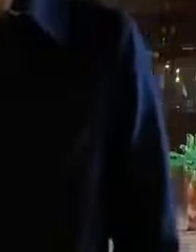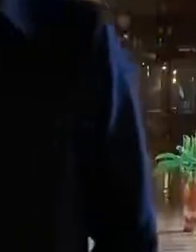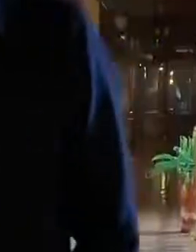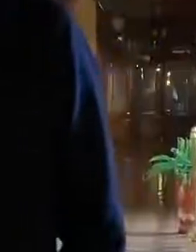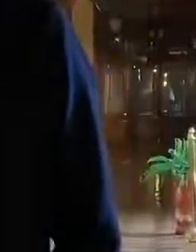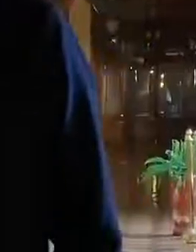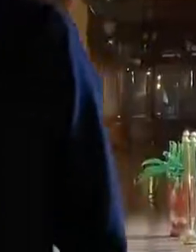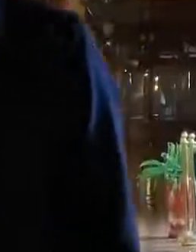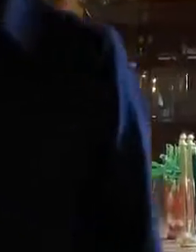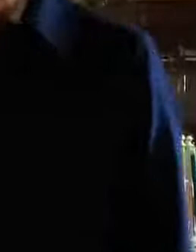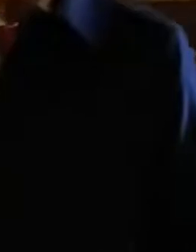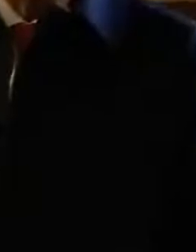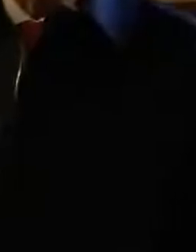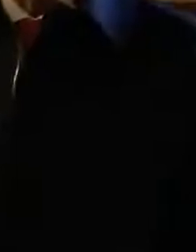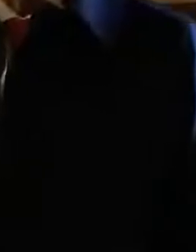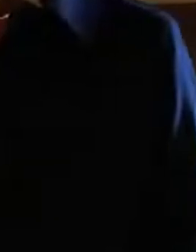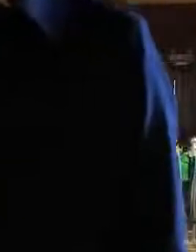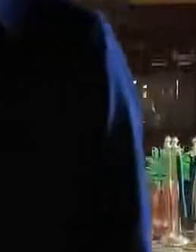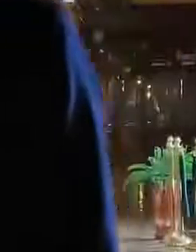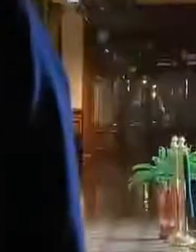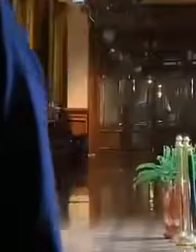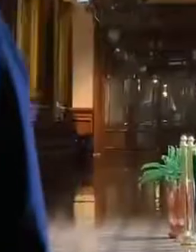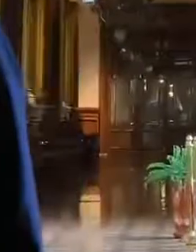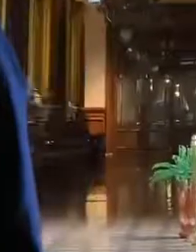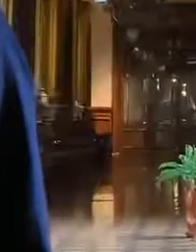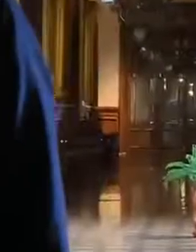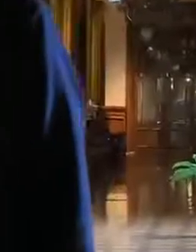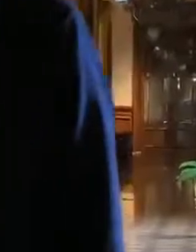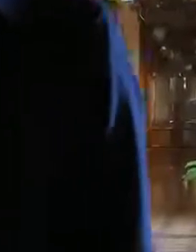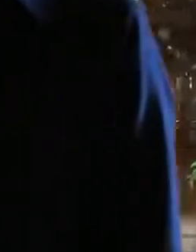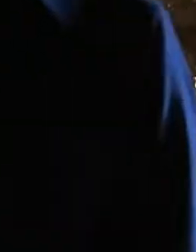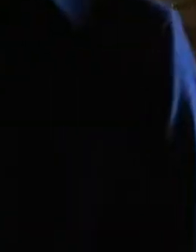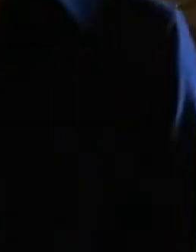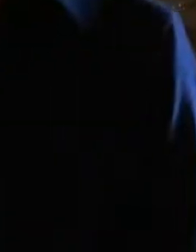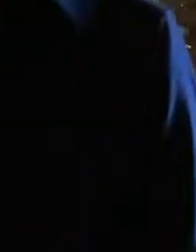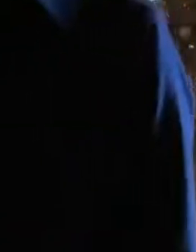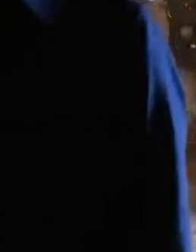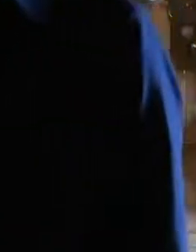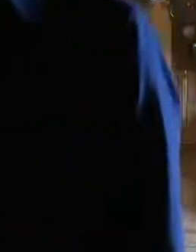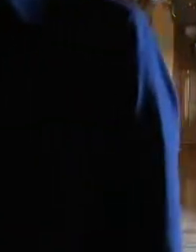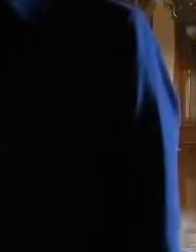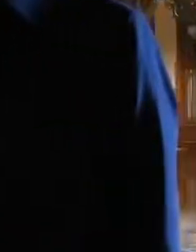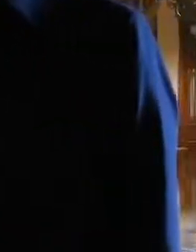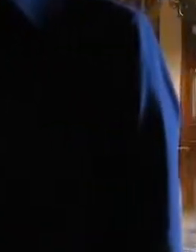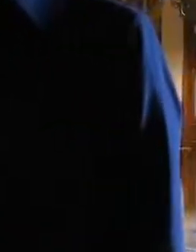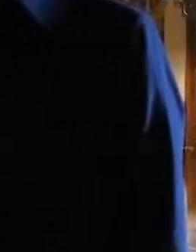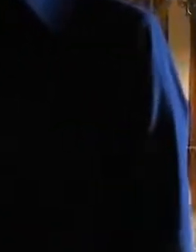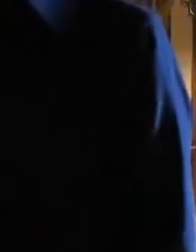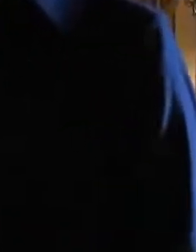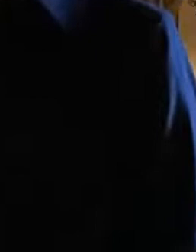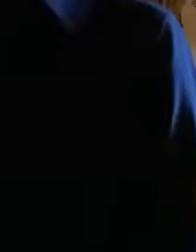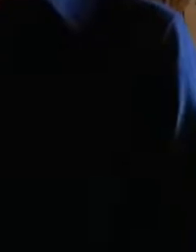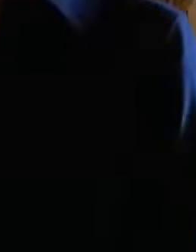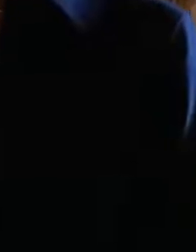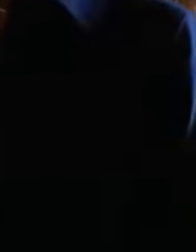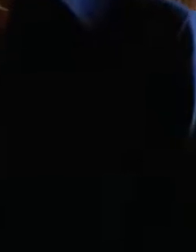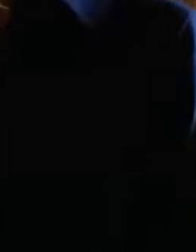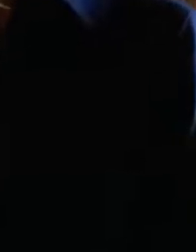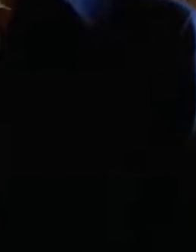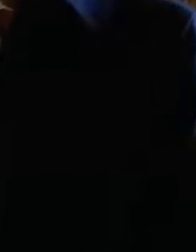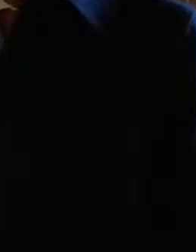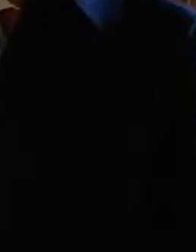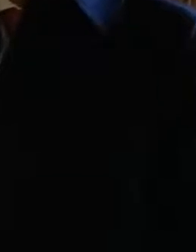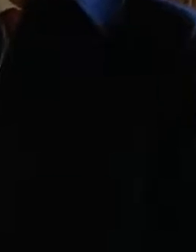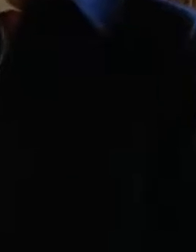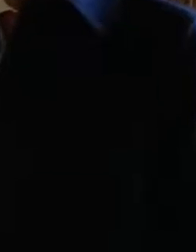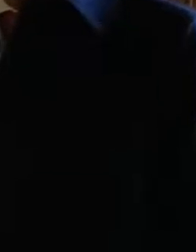de laboratorios de China. Hablé con el embajador de China en México,